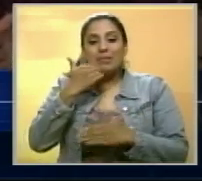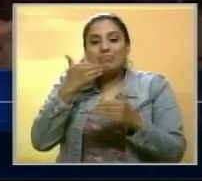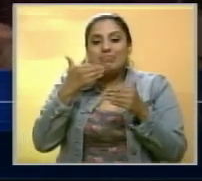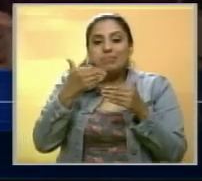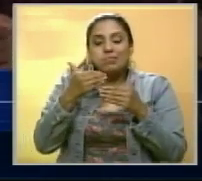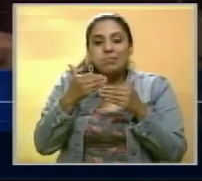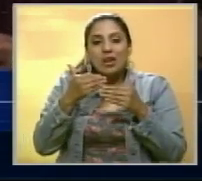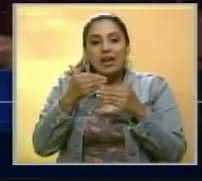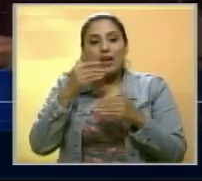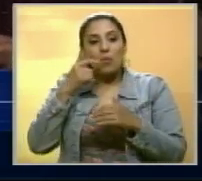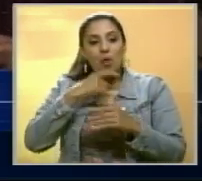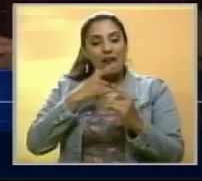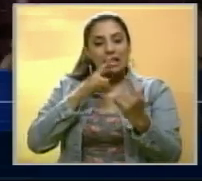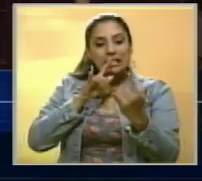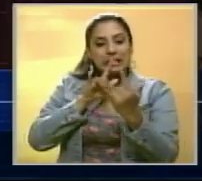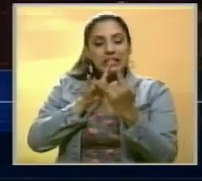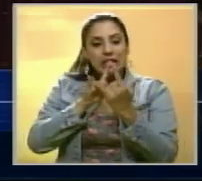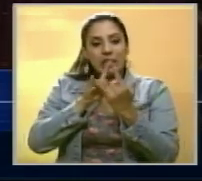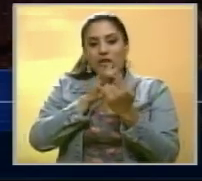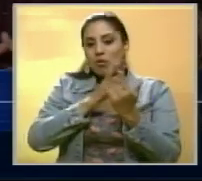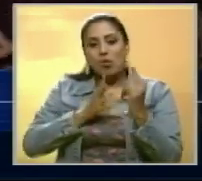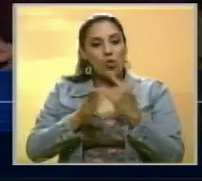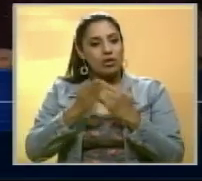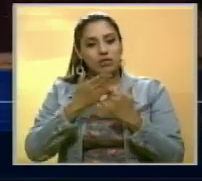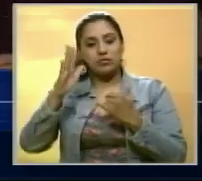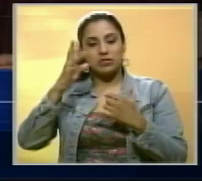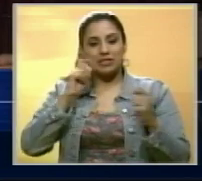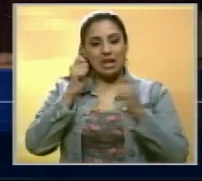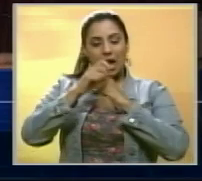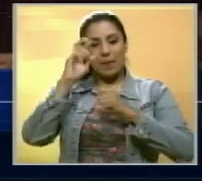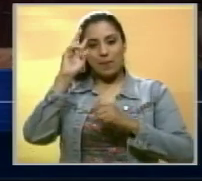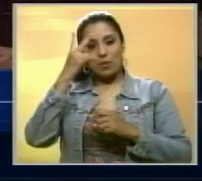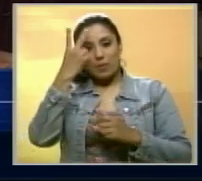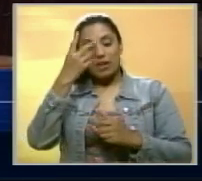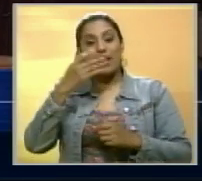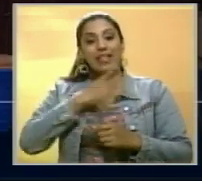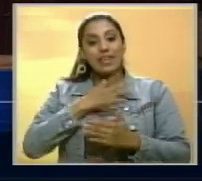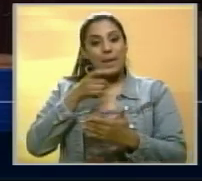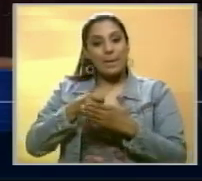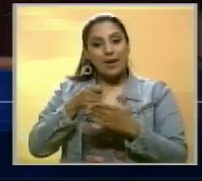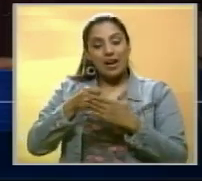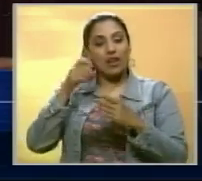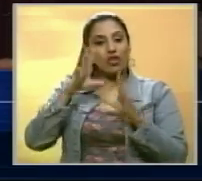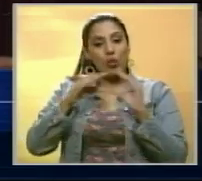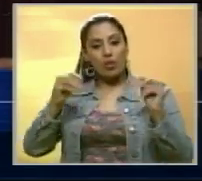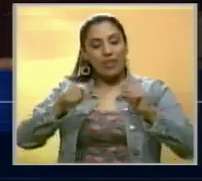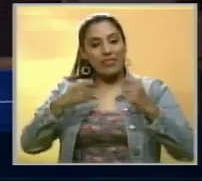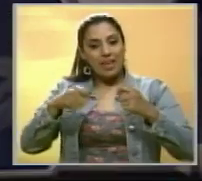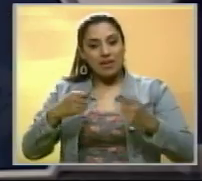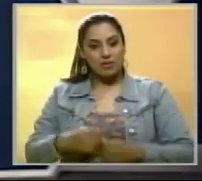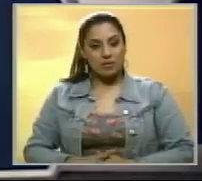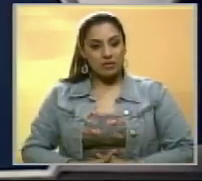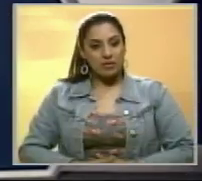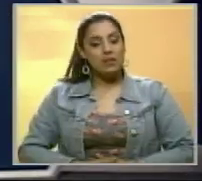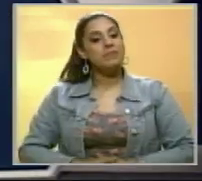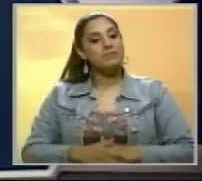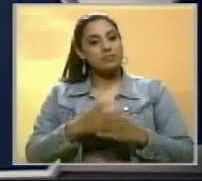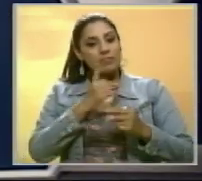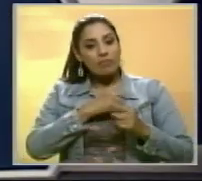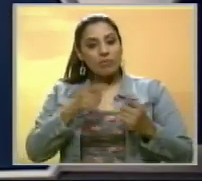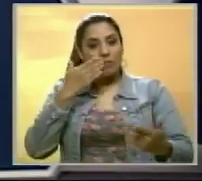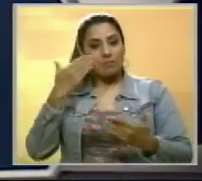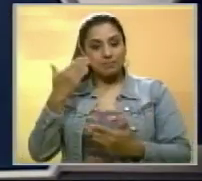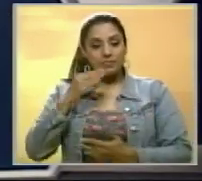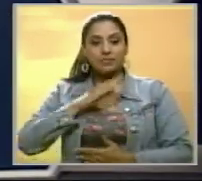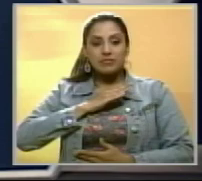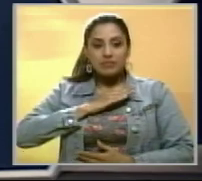punto de lograr que ella lo ame, lo termine venciendo su lado oscuro y deba pagar por tanto daño que ha hecho. J Balvin y